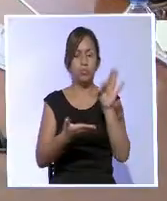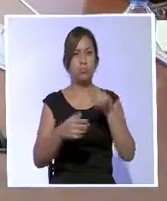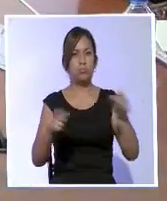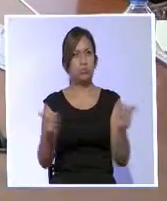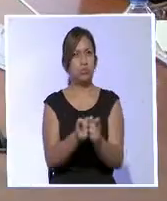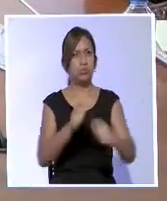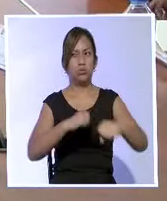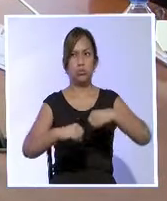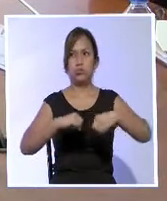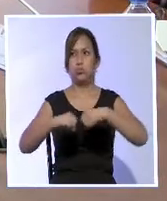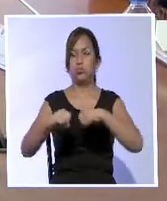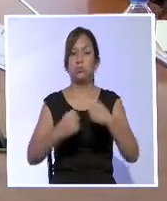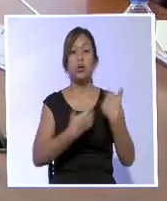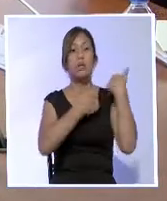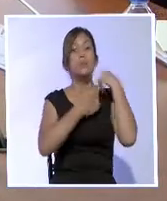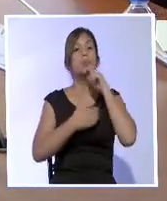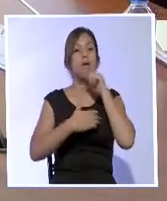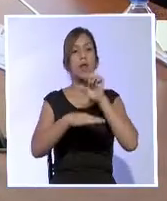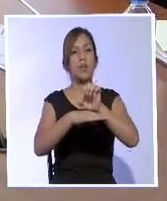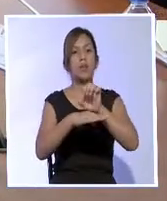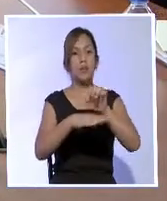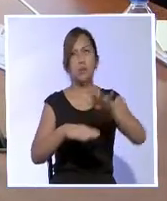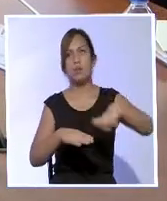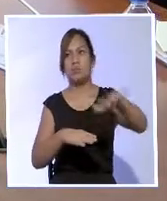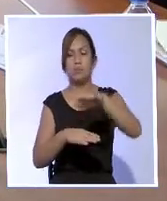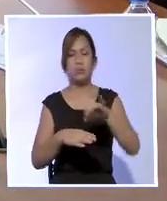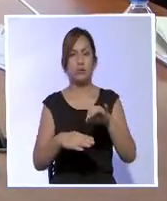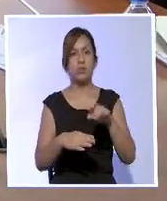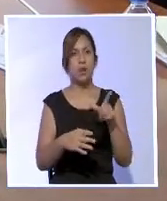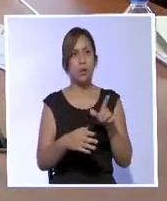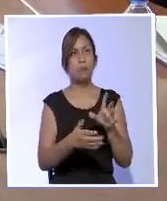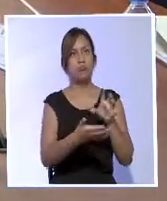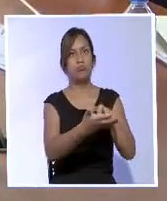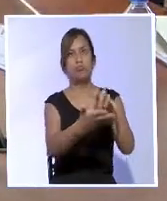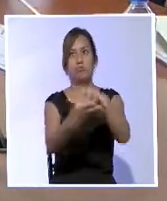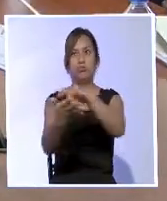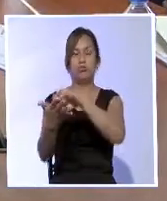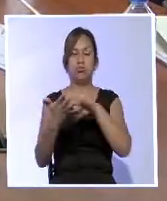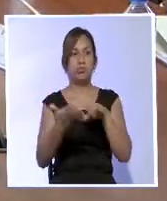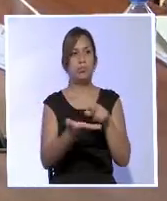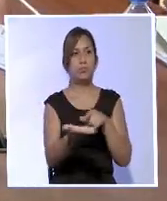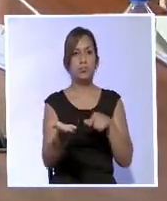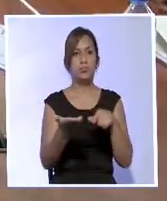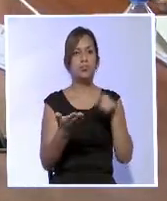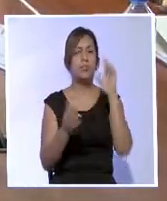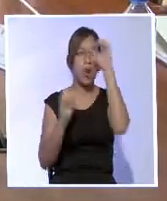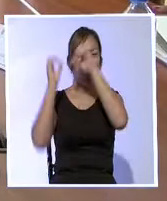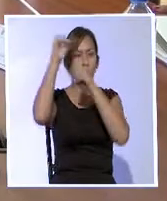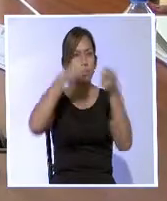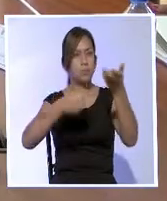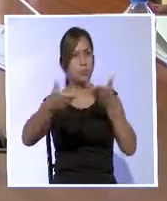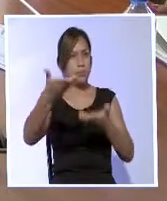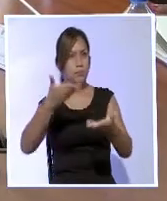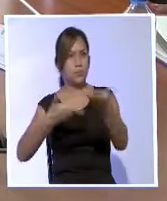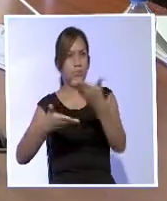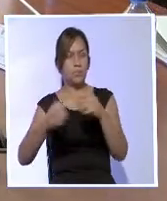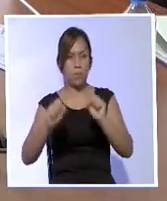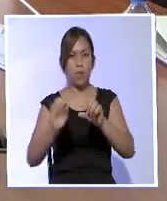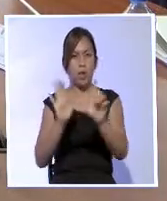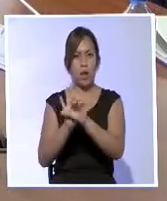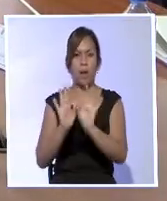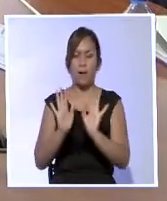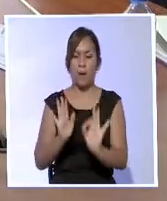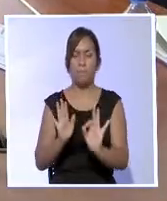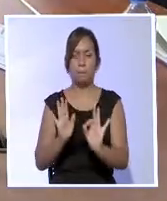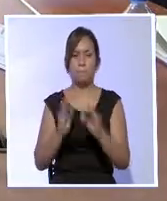compete a todo el país por lo que dijo recorrerán las provincias para recoger necesidades y así fortalecer esta ley la asambleísta